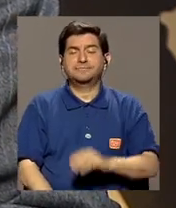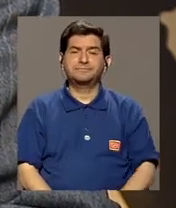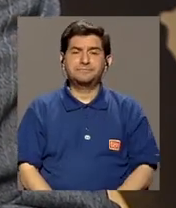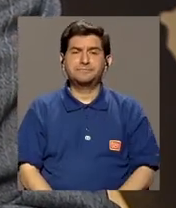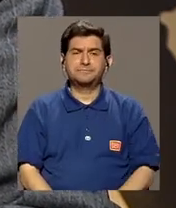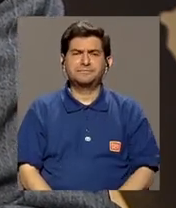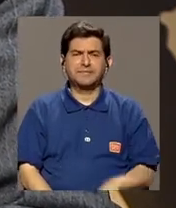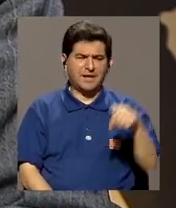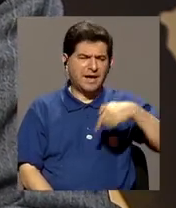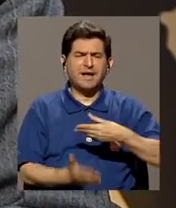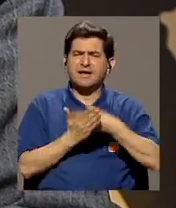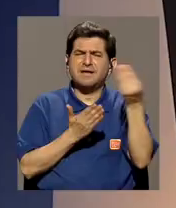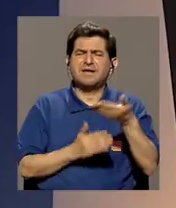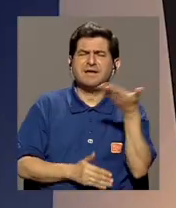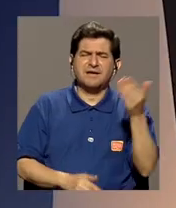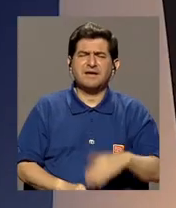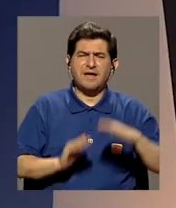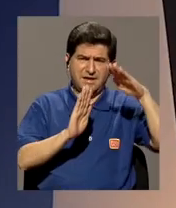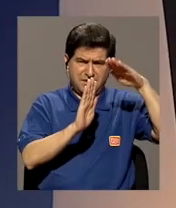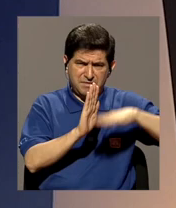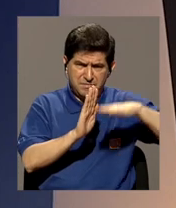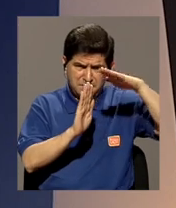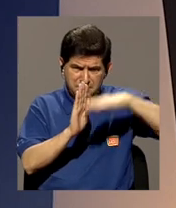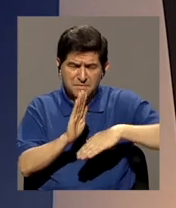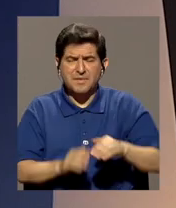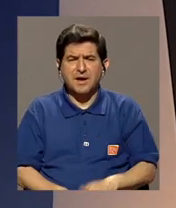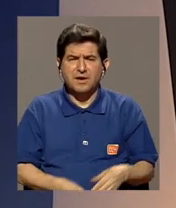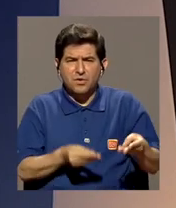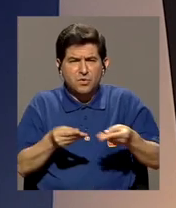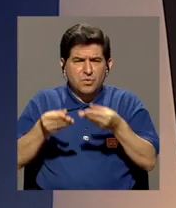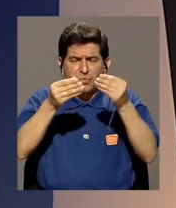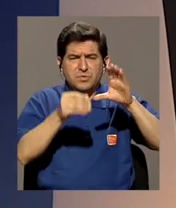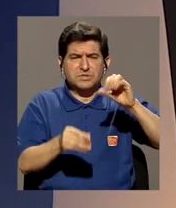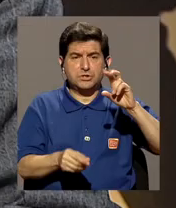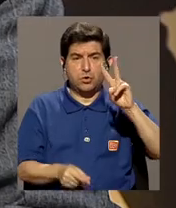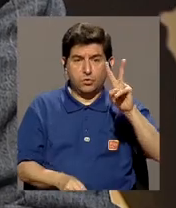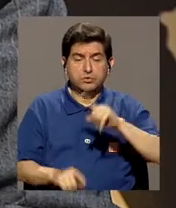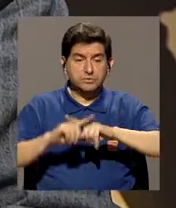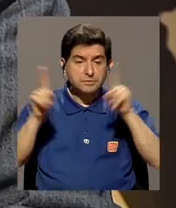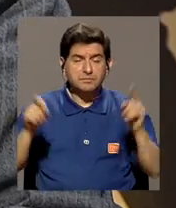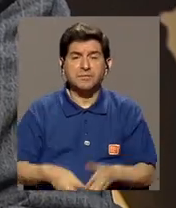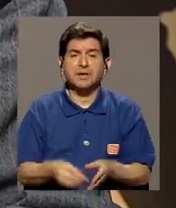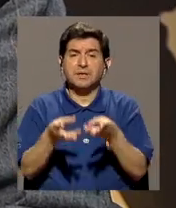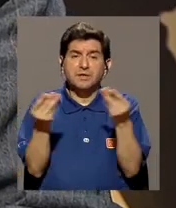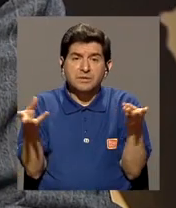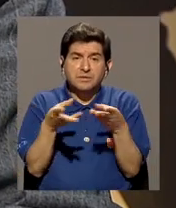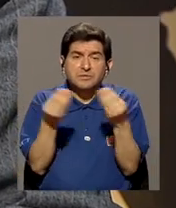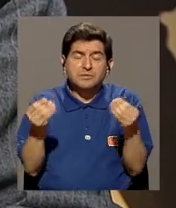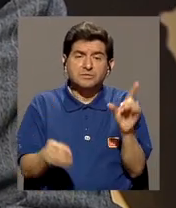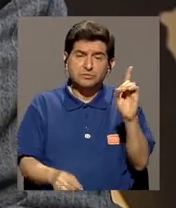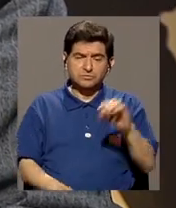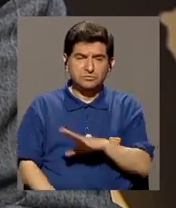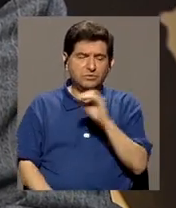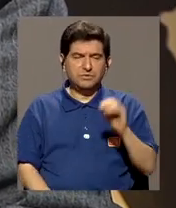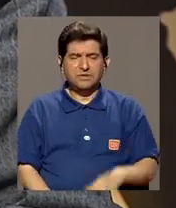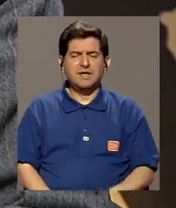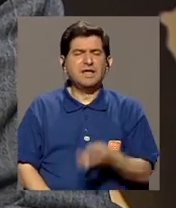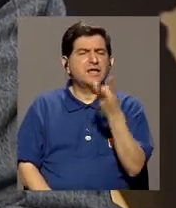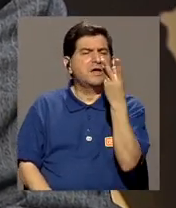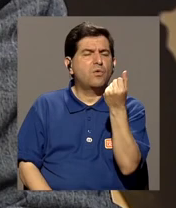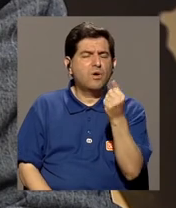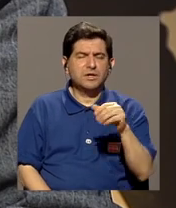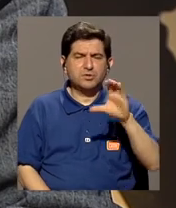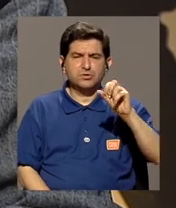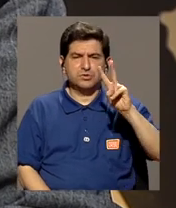que consumimos aquí de bajas emisiones de carbono pero dónde se producen y con qué